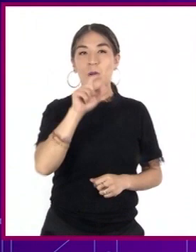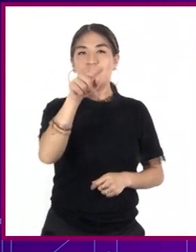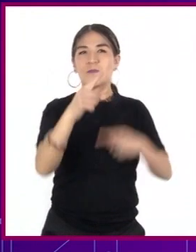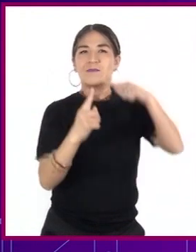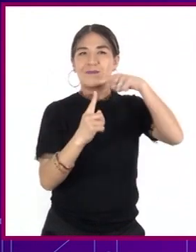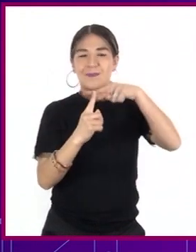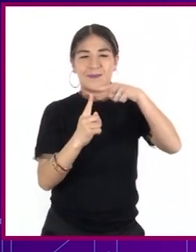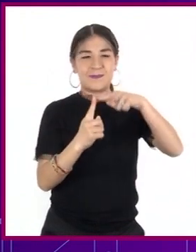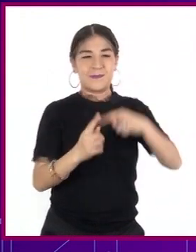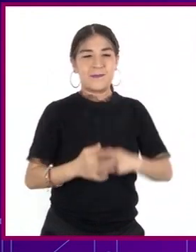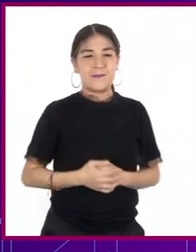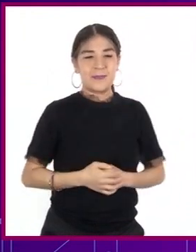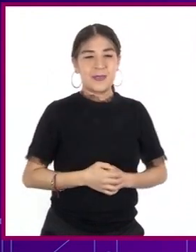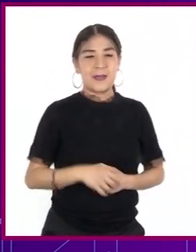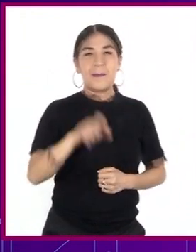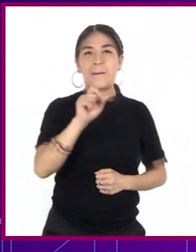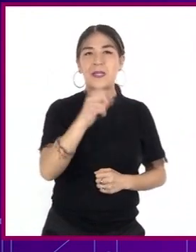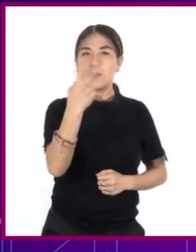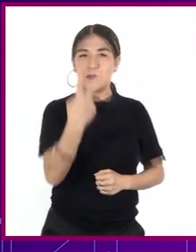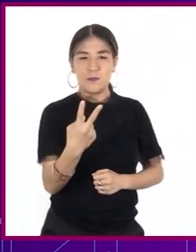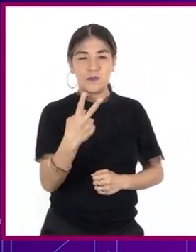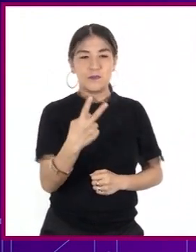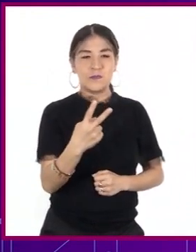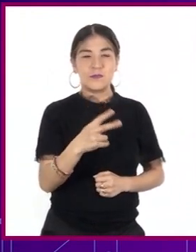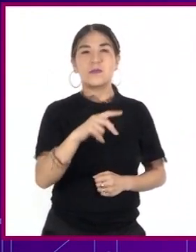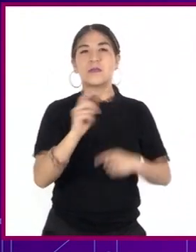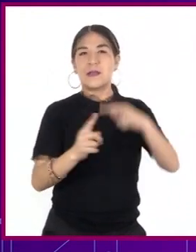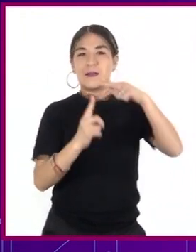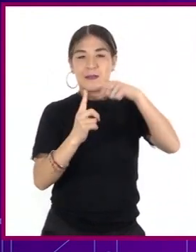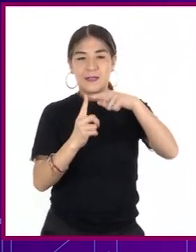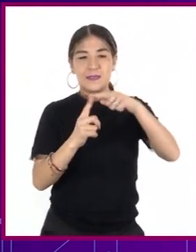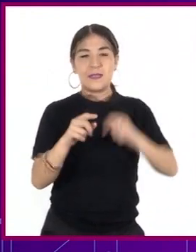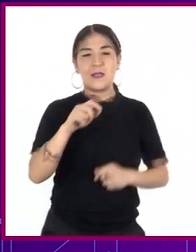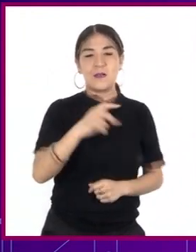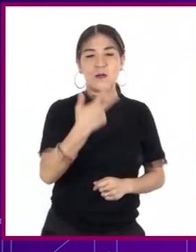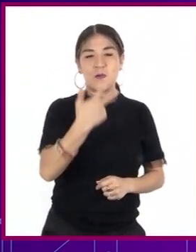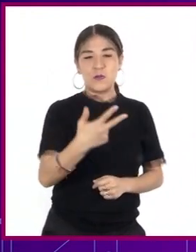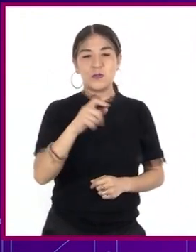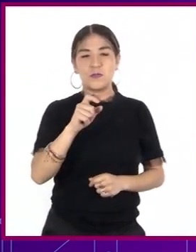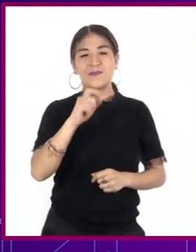divide 22 entre 2.54, se obtiene